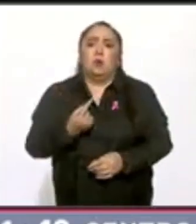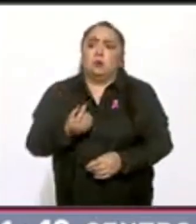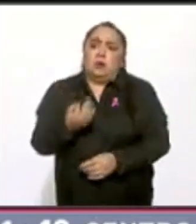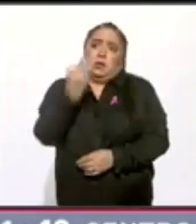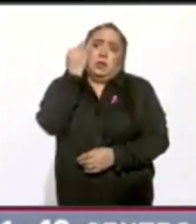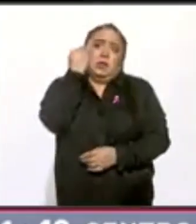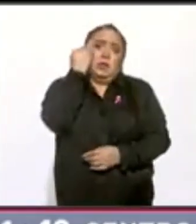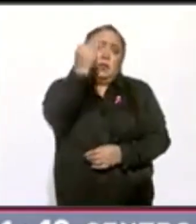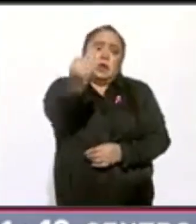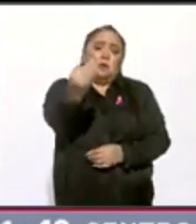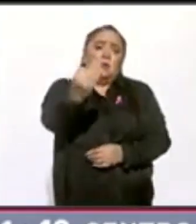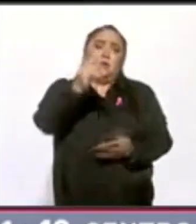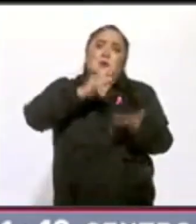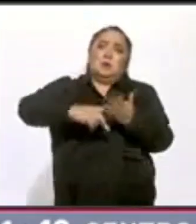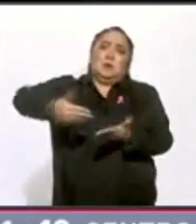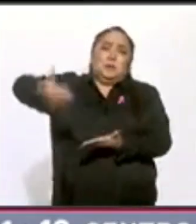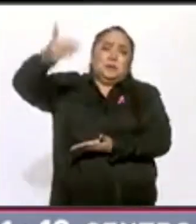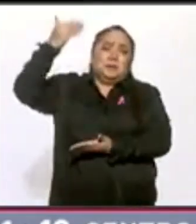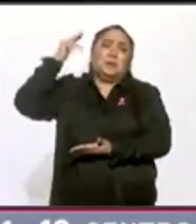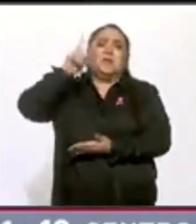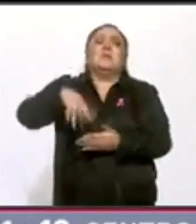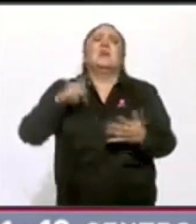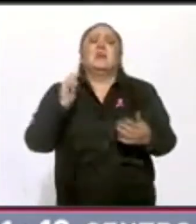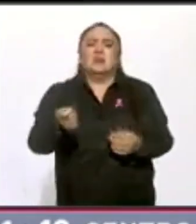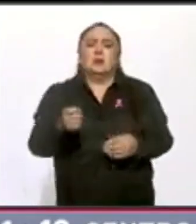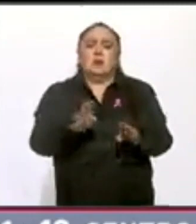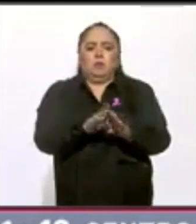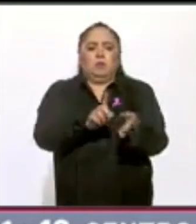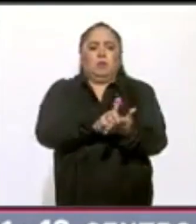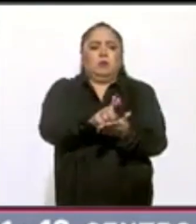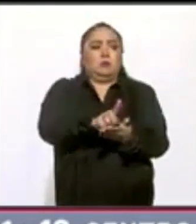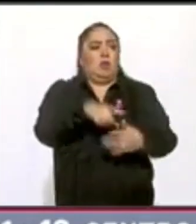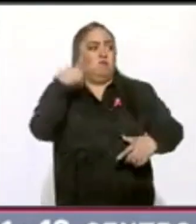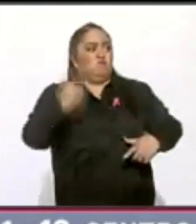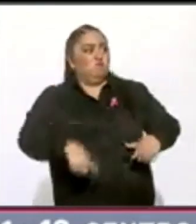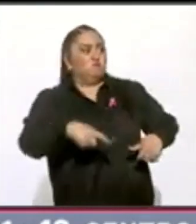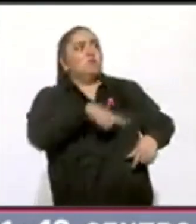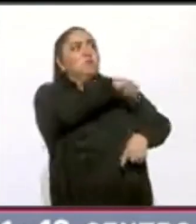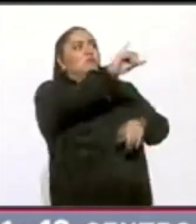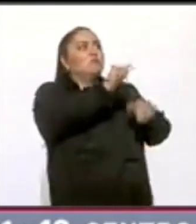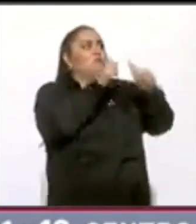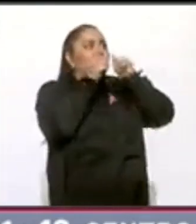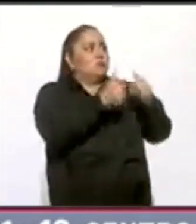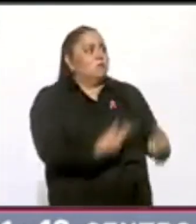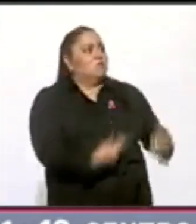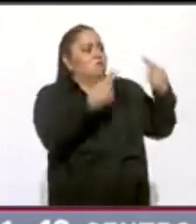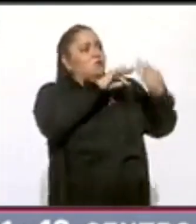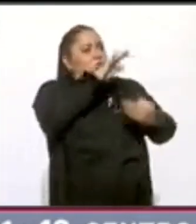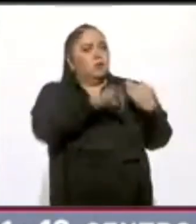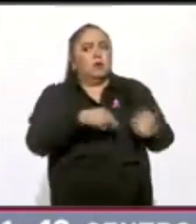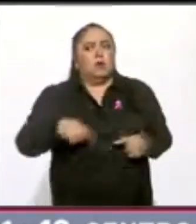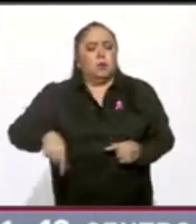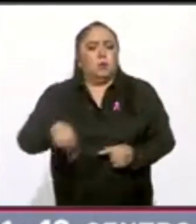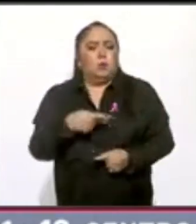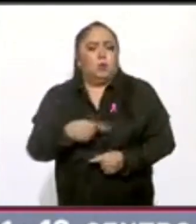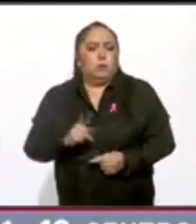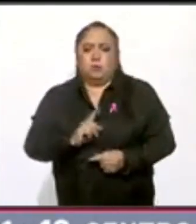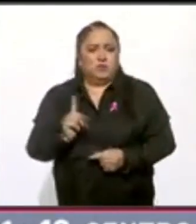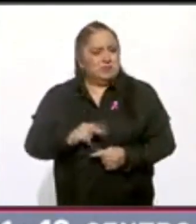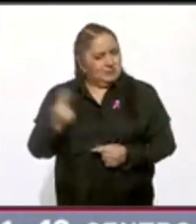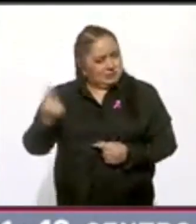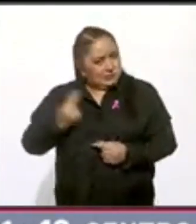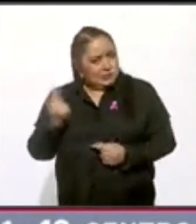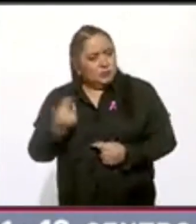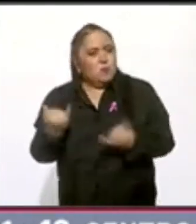periodo neoliberal lo que se hizo fue convertir derechos en privilegios, derechos en mercancías. Nosotros que queremos